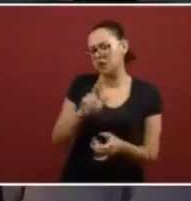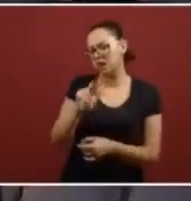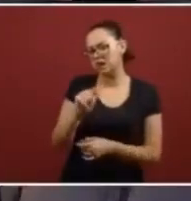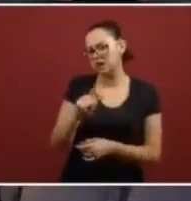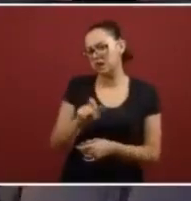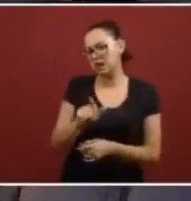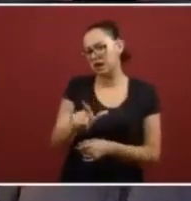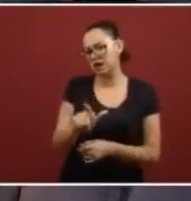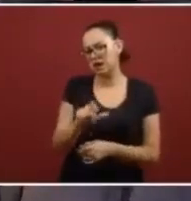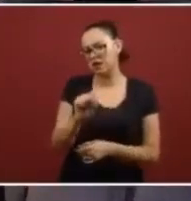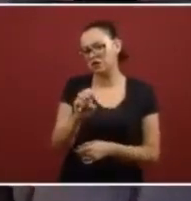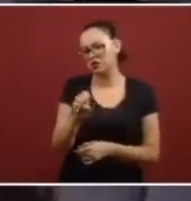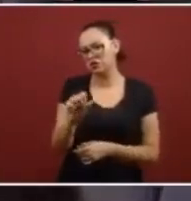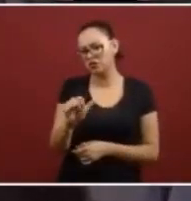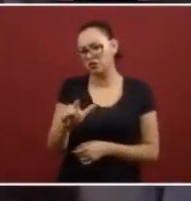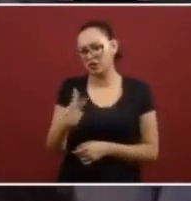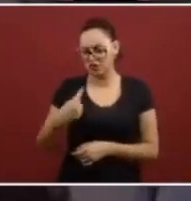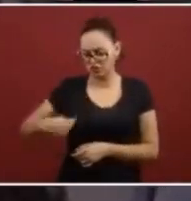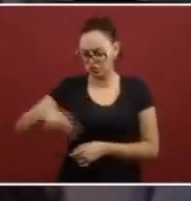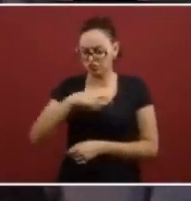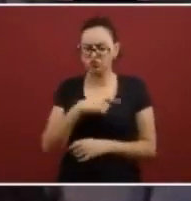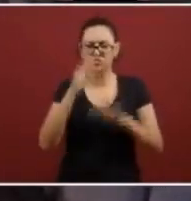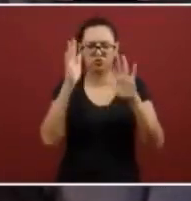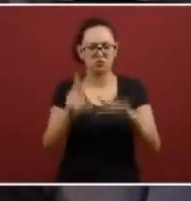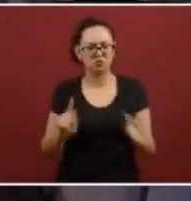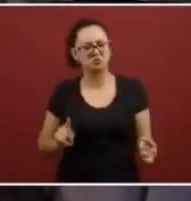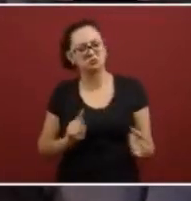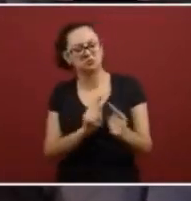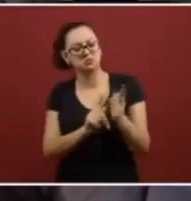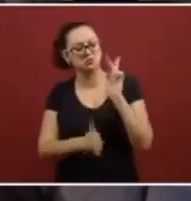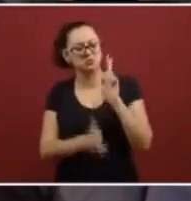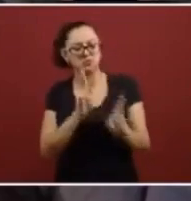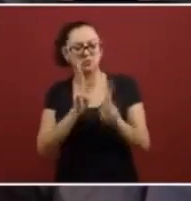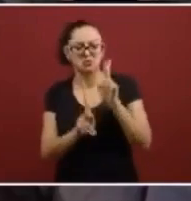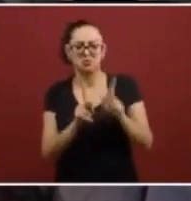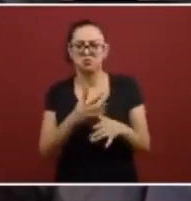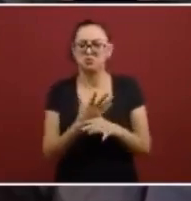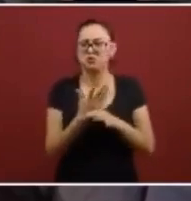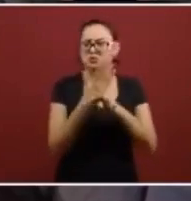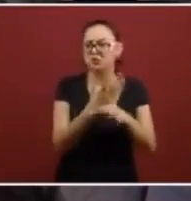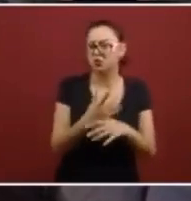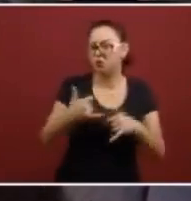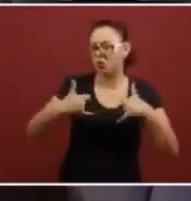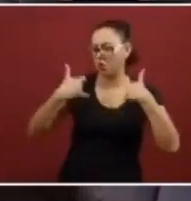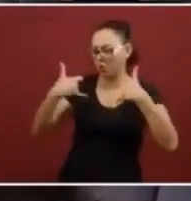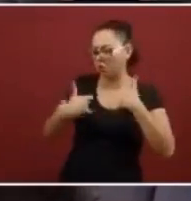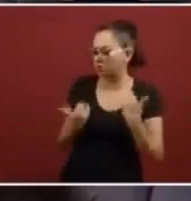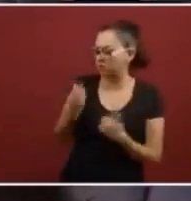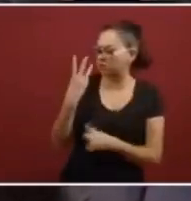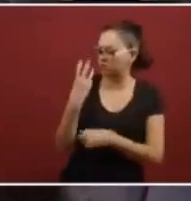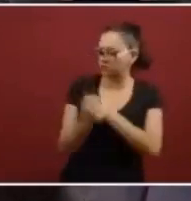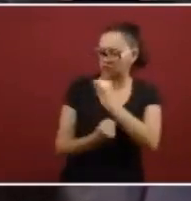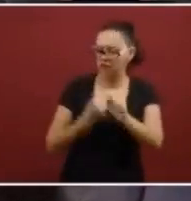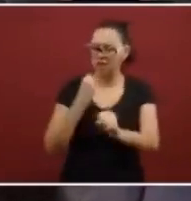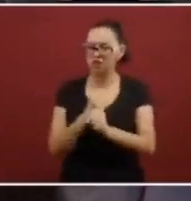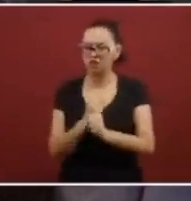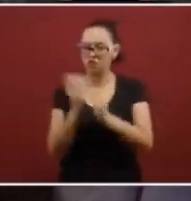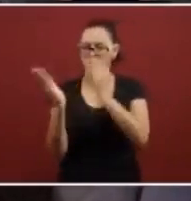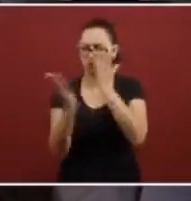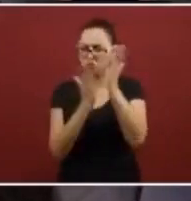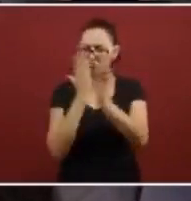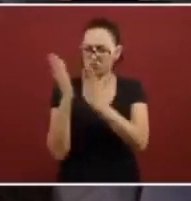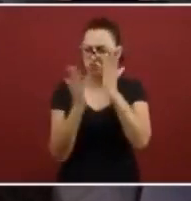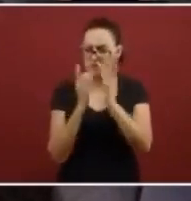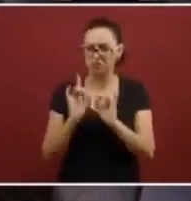charlar brevemente con Raquel Briefly, Sosa y he decía says he que talked to estas historias Sosa. de jóvenes que llevaban 3 años estudiando y que de repente